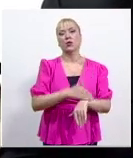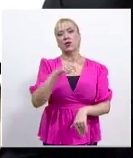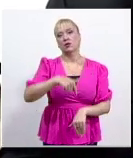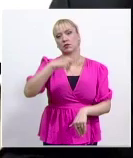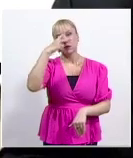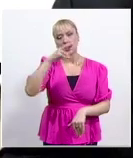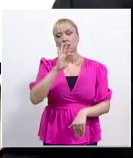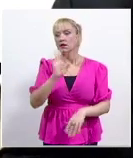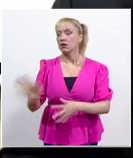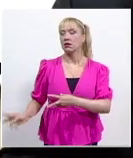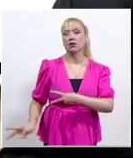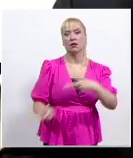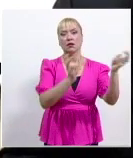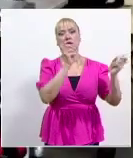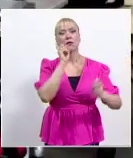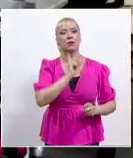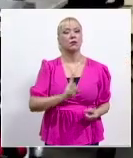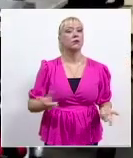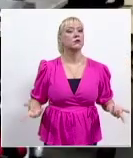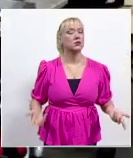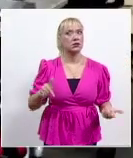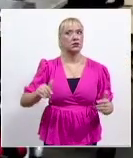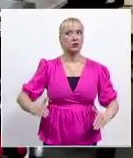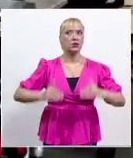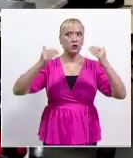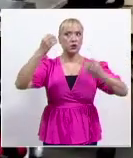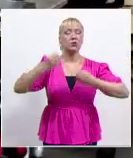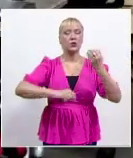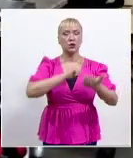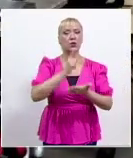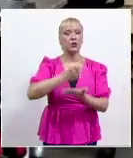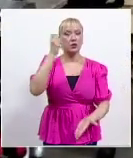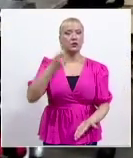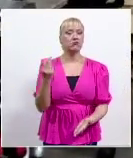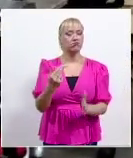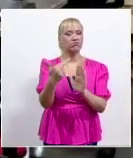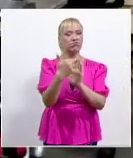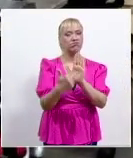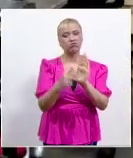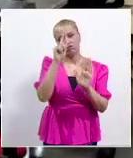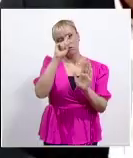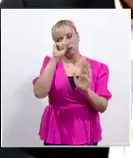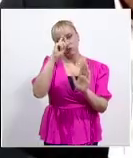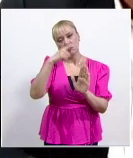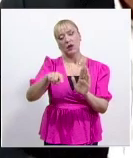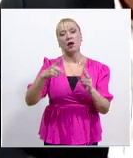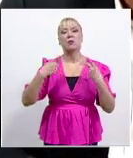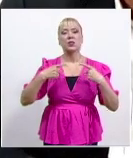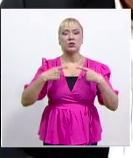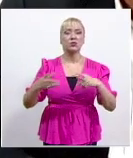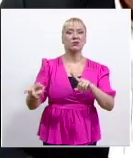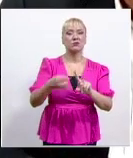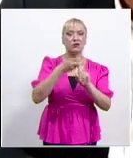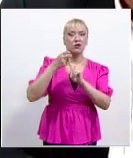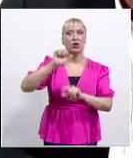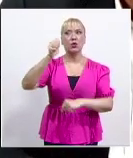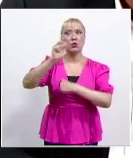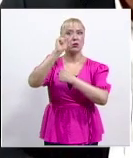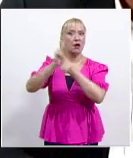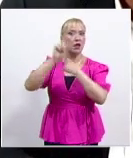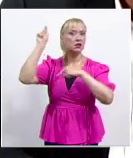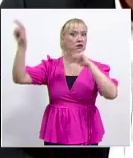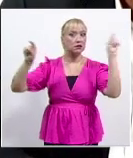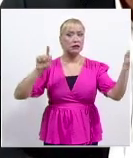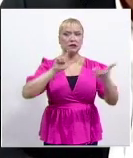materia y celebró que la Suprema Corte elabore un protocolo para juzgar en materia de trata de personas. Para el canal del Poder Judicial de